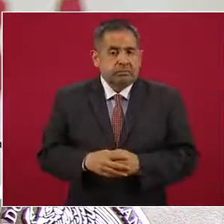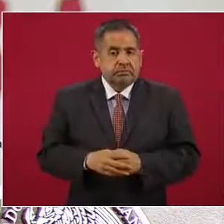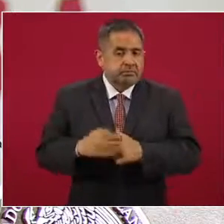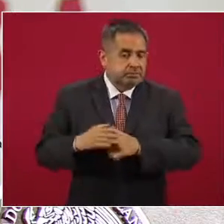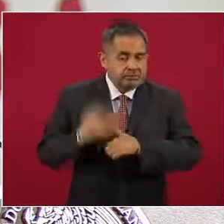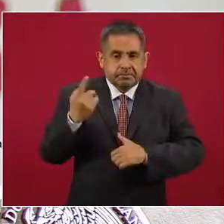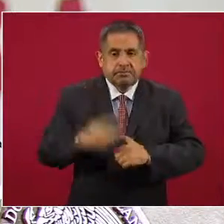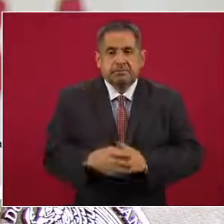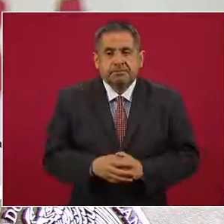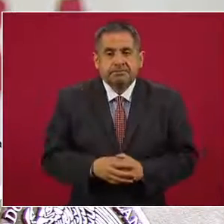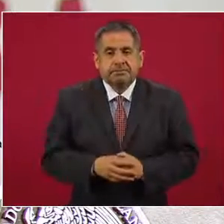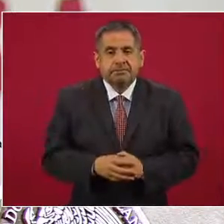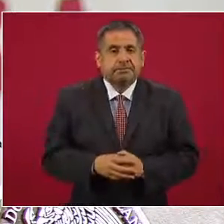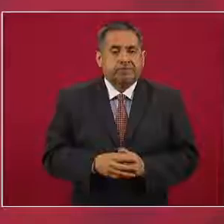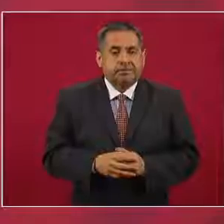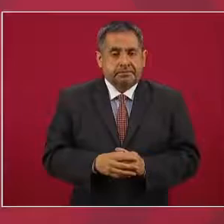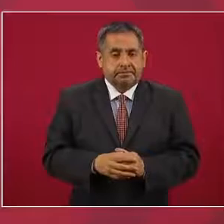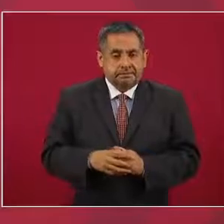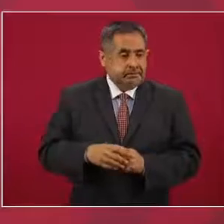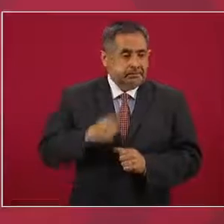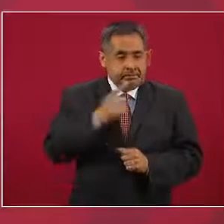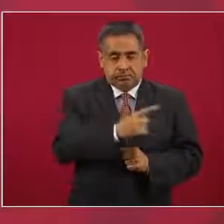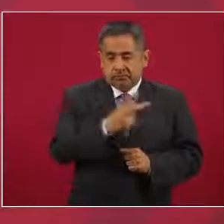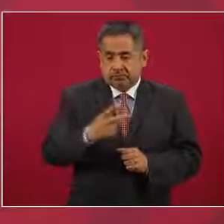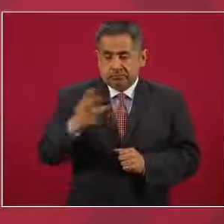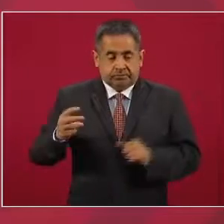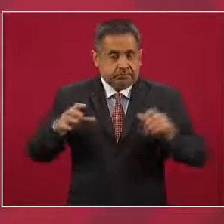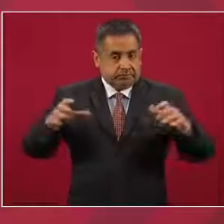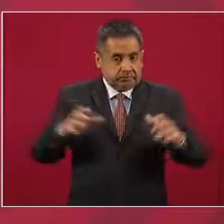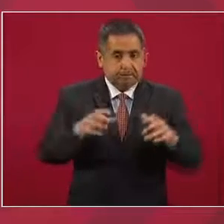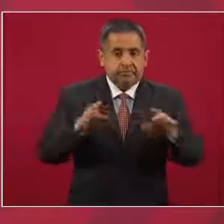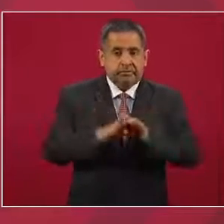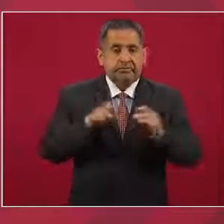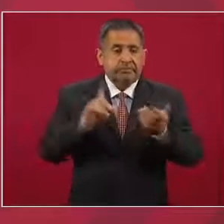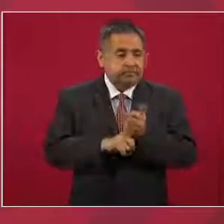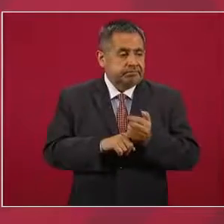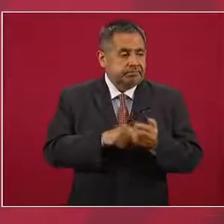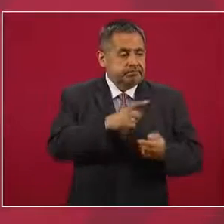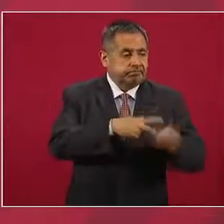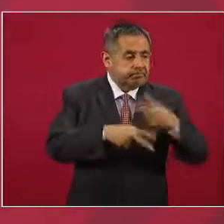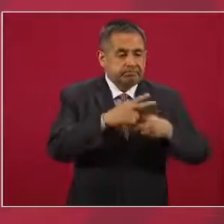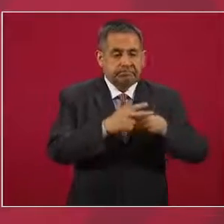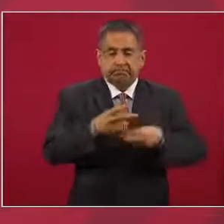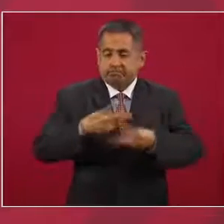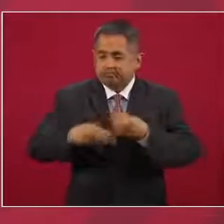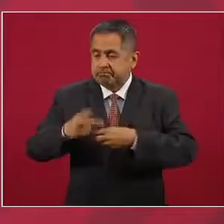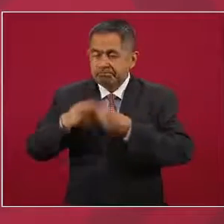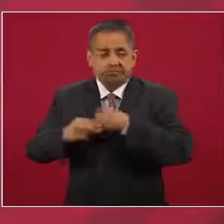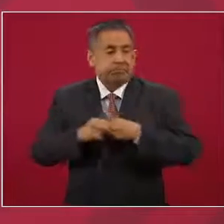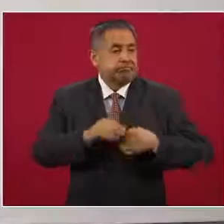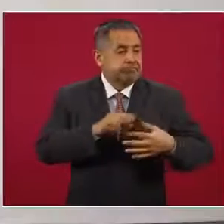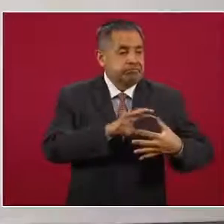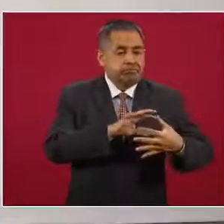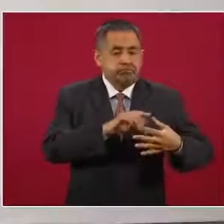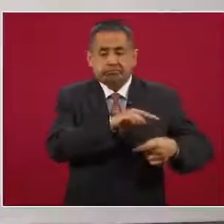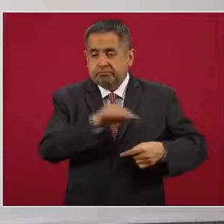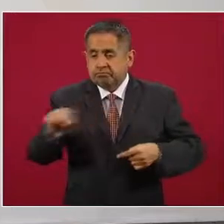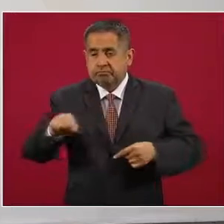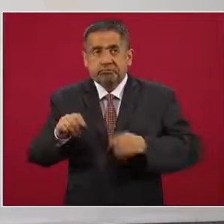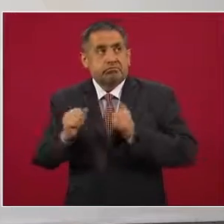están estas ramas vinculadas a cadenas productivas con Estados